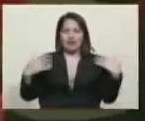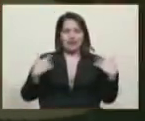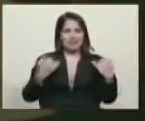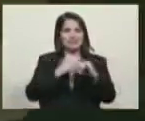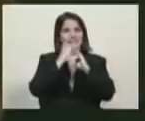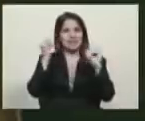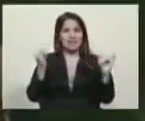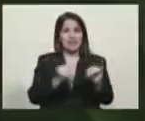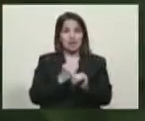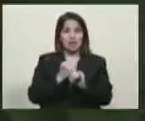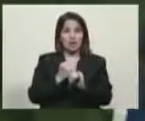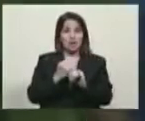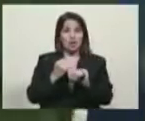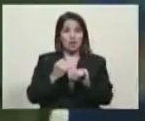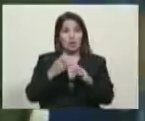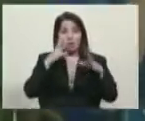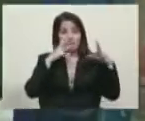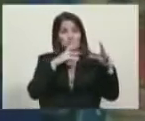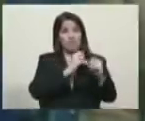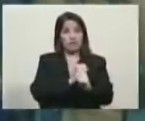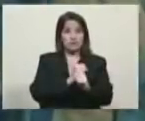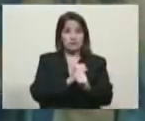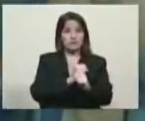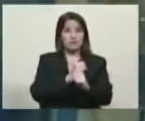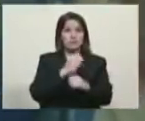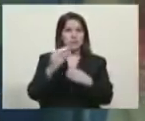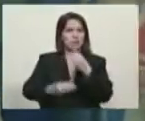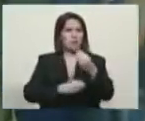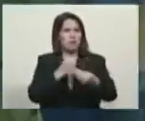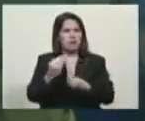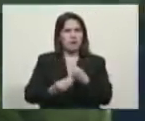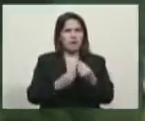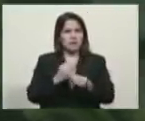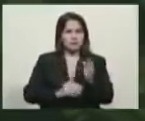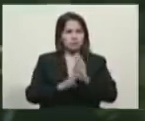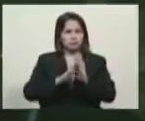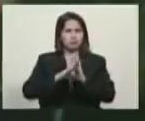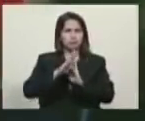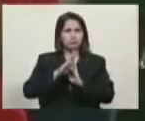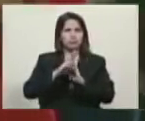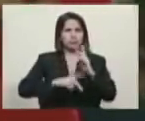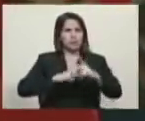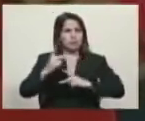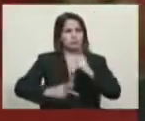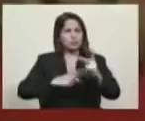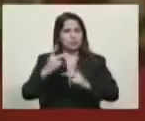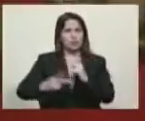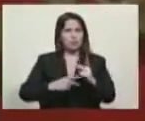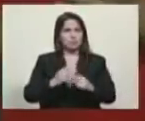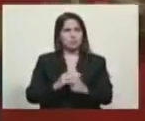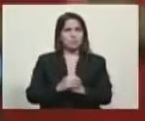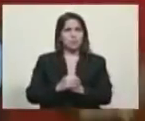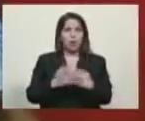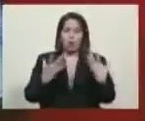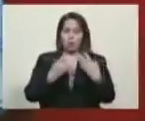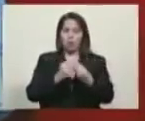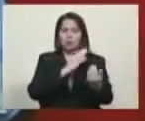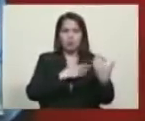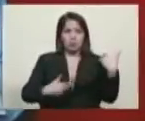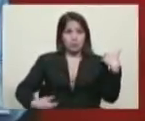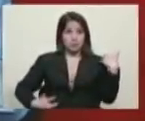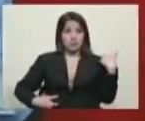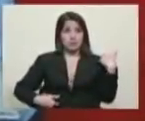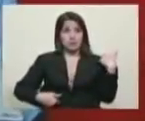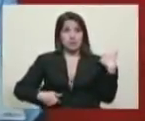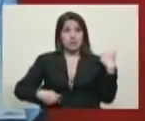muy confiados en lo que es el programa de recuperación, crecimiento y prosperidad de la mano de nuestro presidente. A nuestro pueblo, aquí está